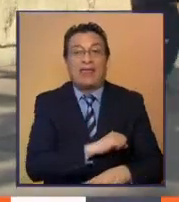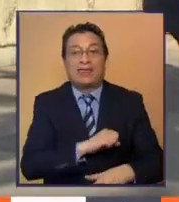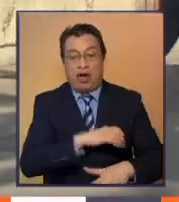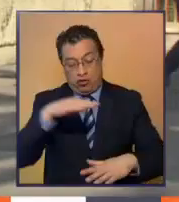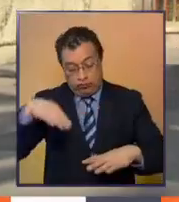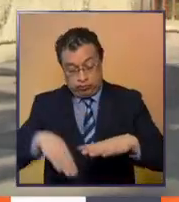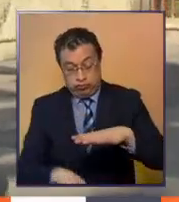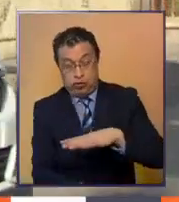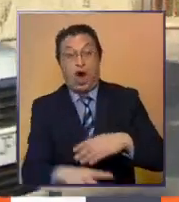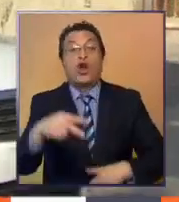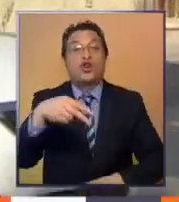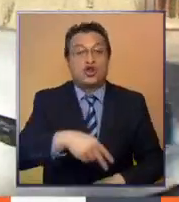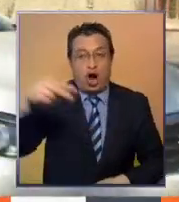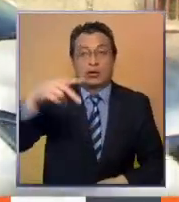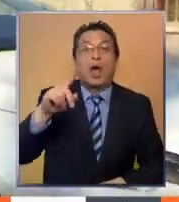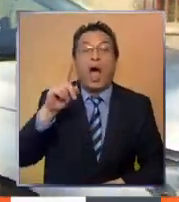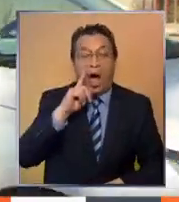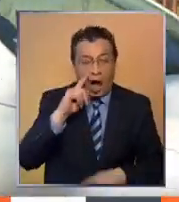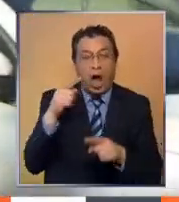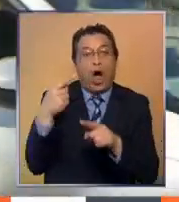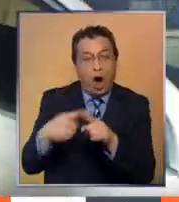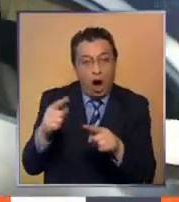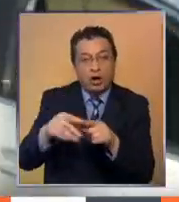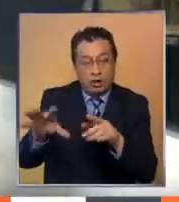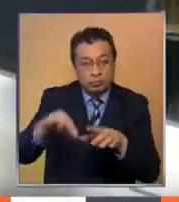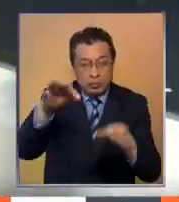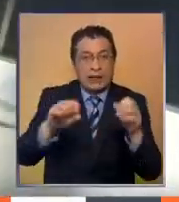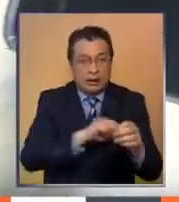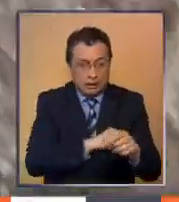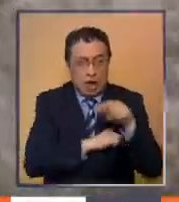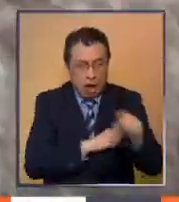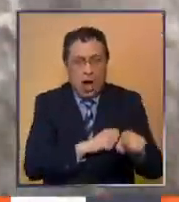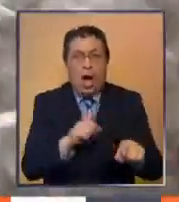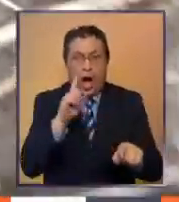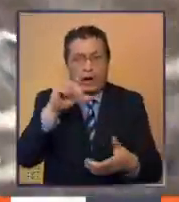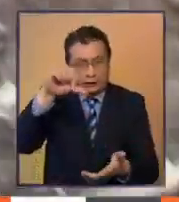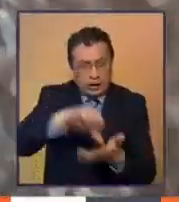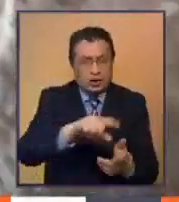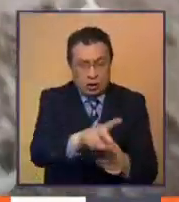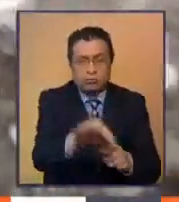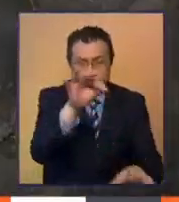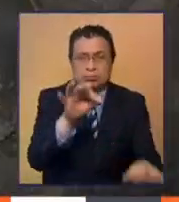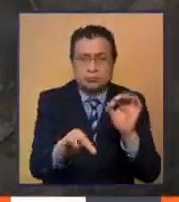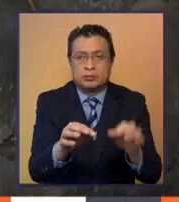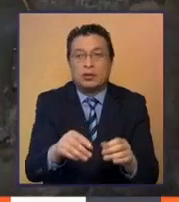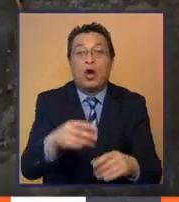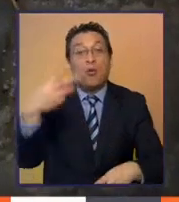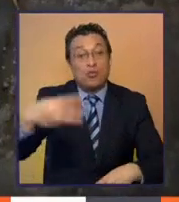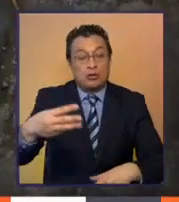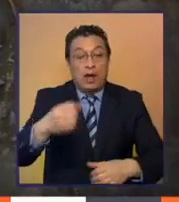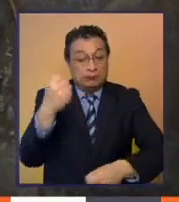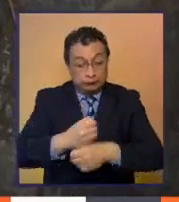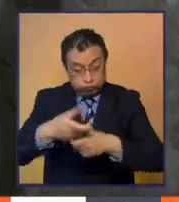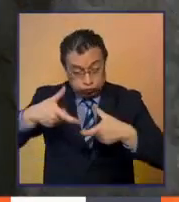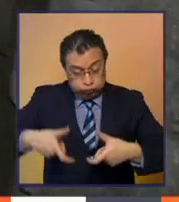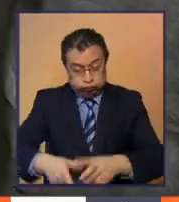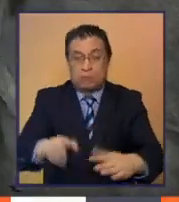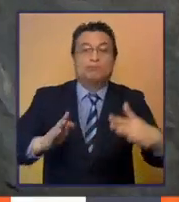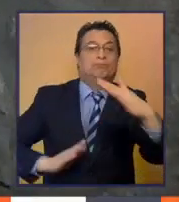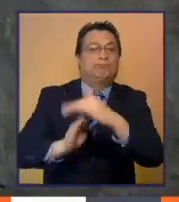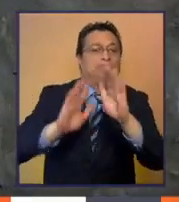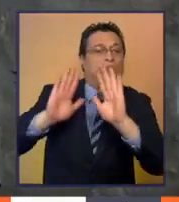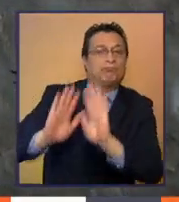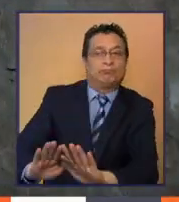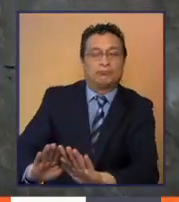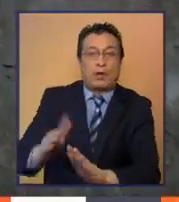norte. Porque hay otro antecedente en Santiago mismo, Santiago Centro. El municipio paralizó las obras que se hacían en el lugar. Un equipo